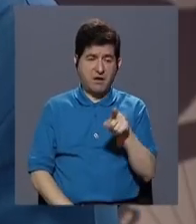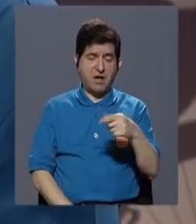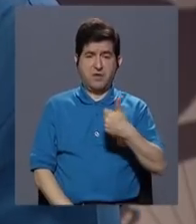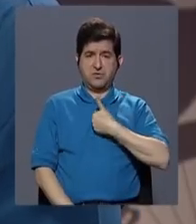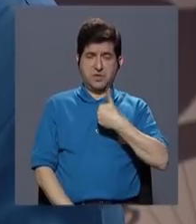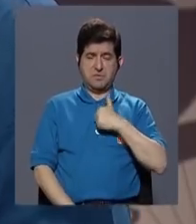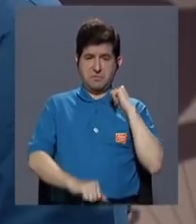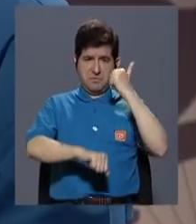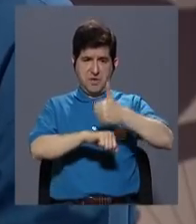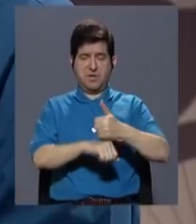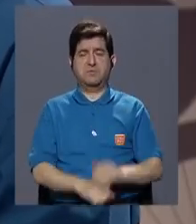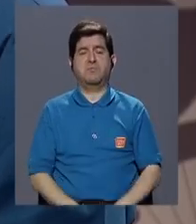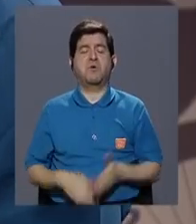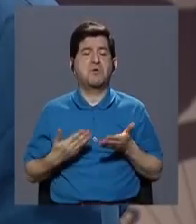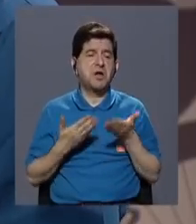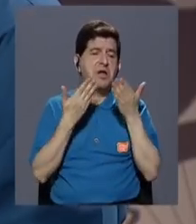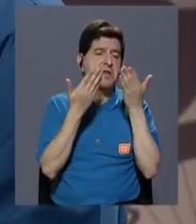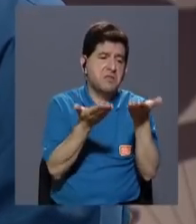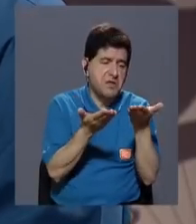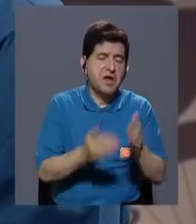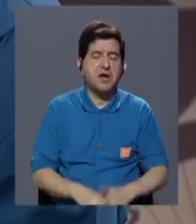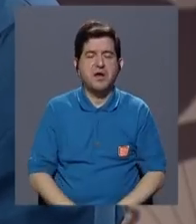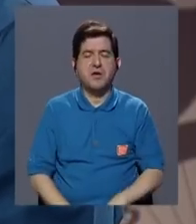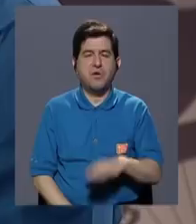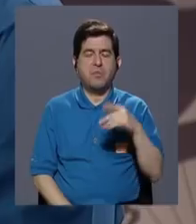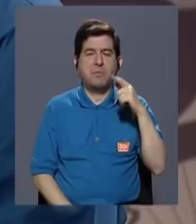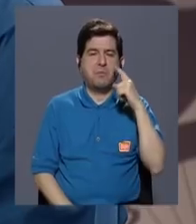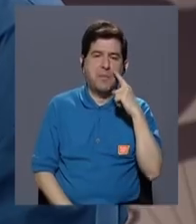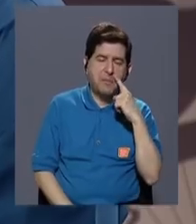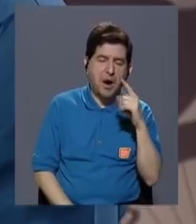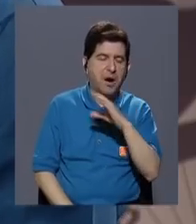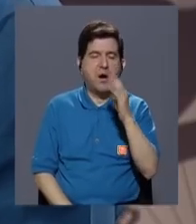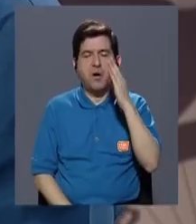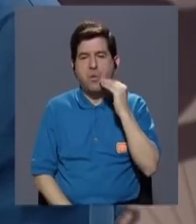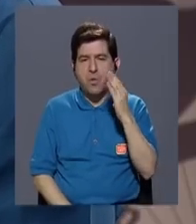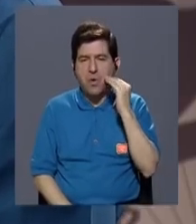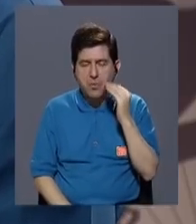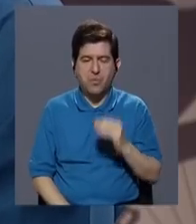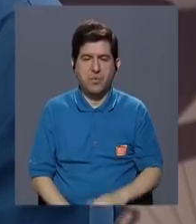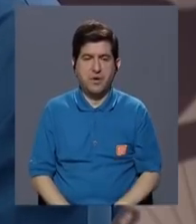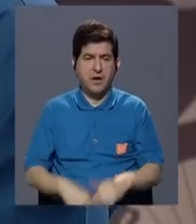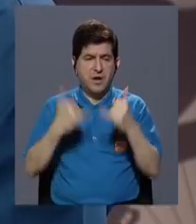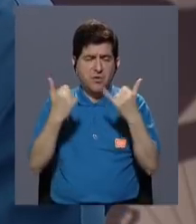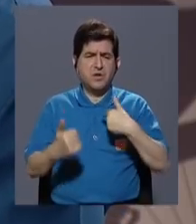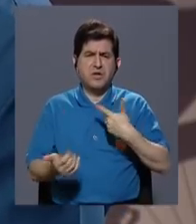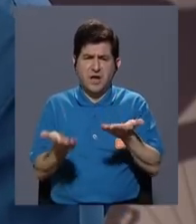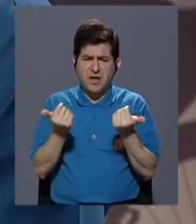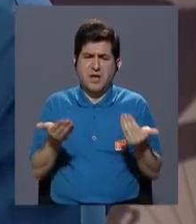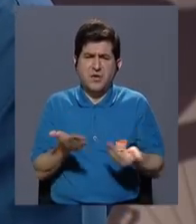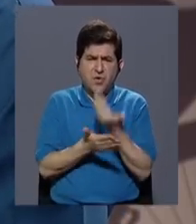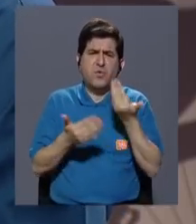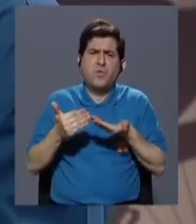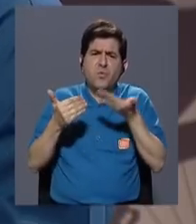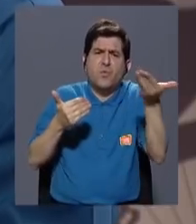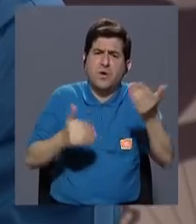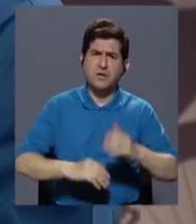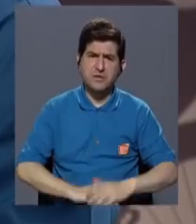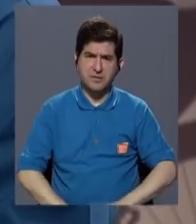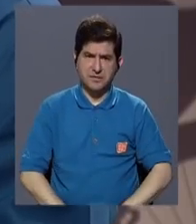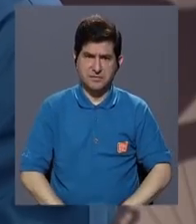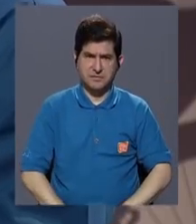habían autoimpuesto el hecho de ser proveedores en hecho de ser llamado el hecho de ser abuelo y es como un hombre quiero hacer cosas nuevas te encontrabas